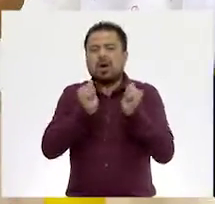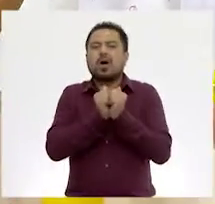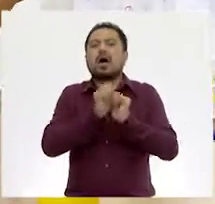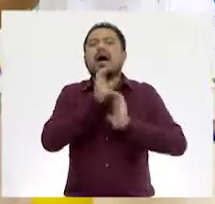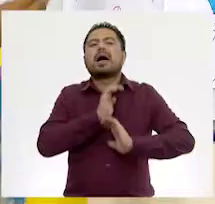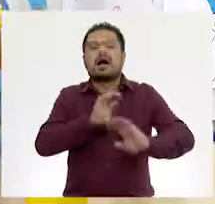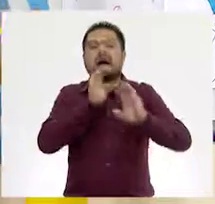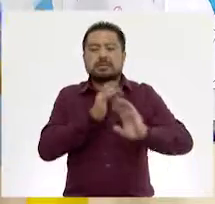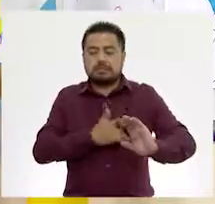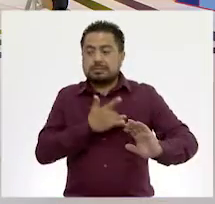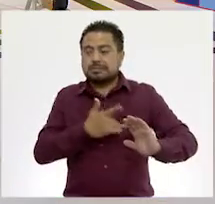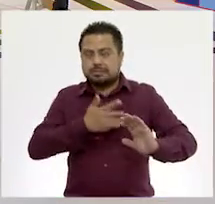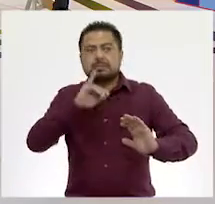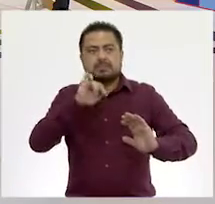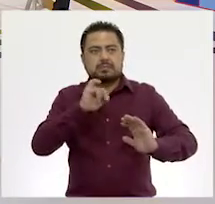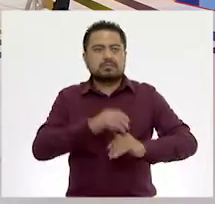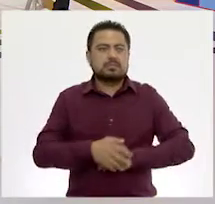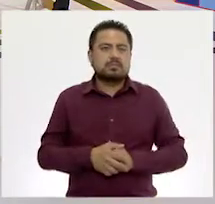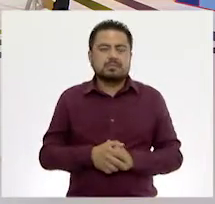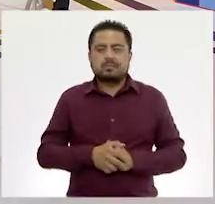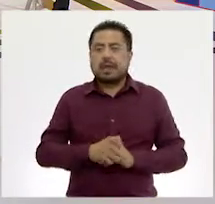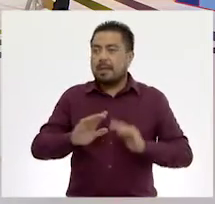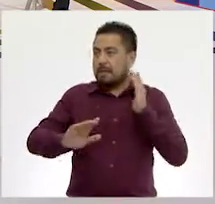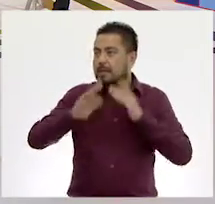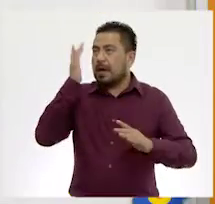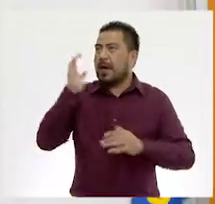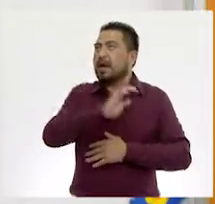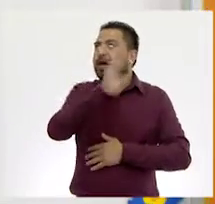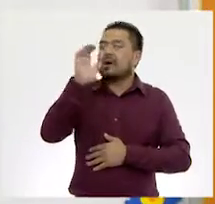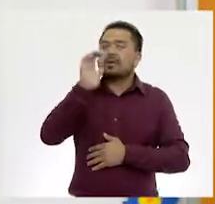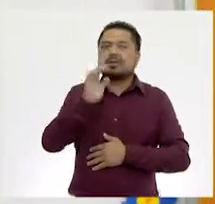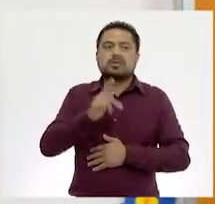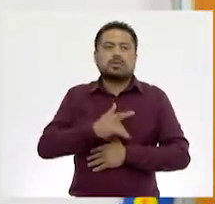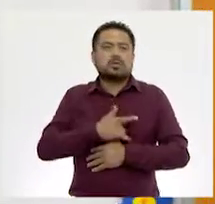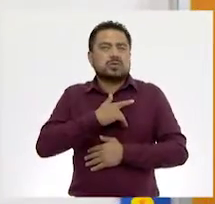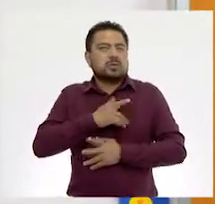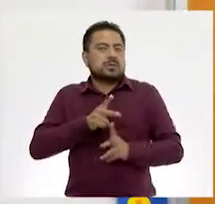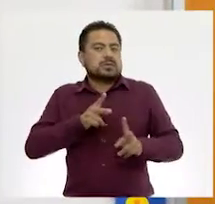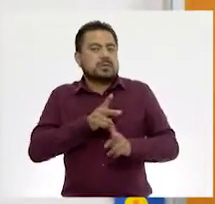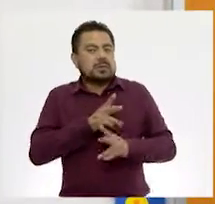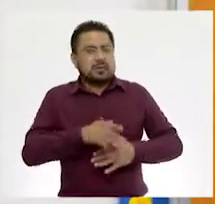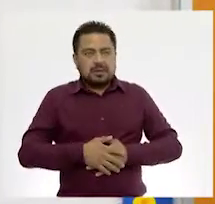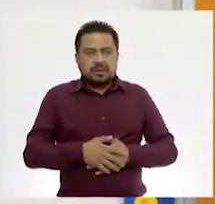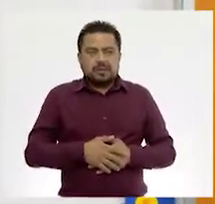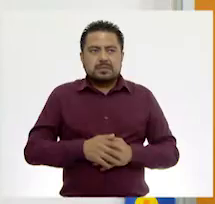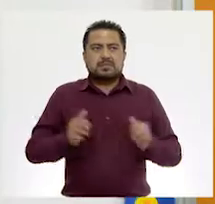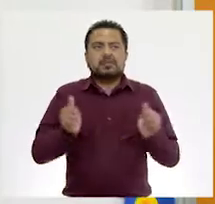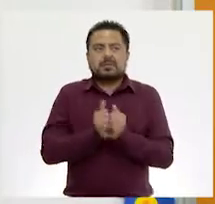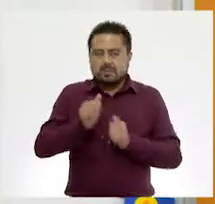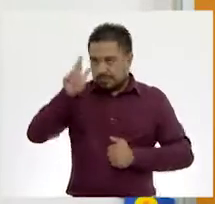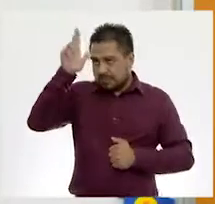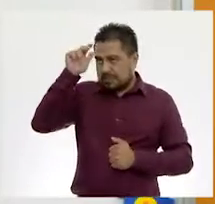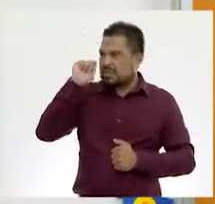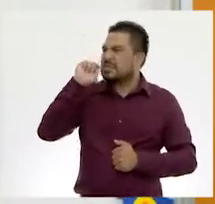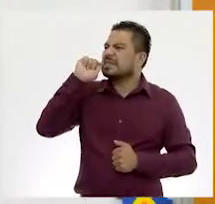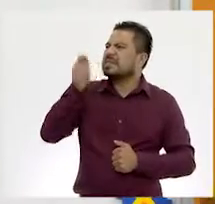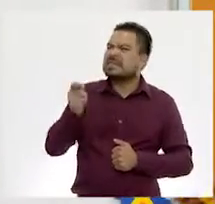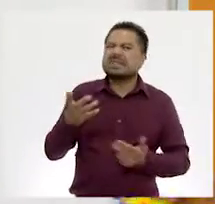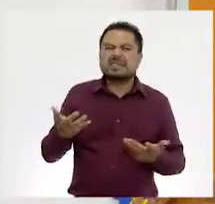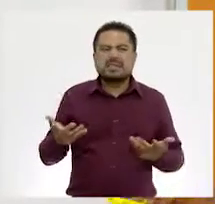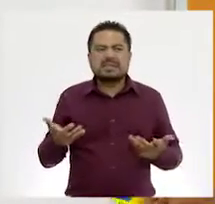parece? Ah, me parece perfecto. Dice, veloz en el cielo, suspira, el conejo que